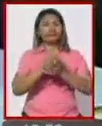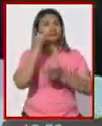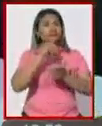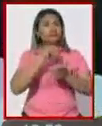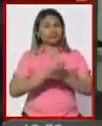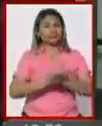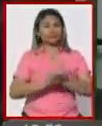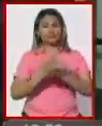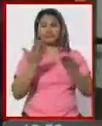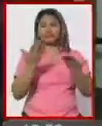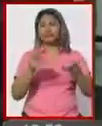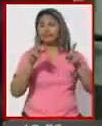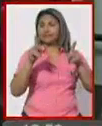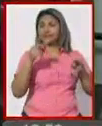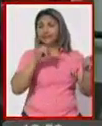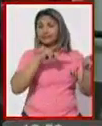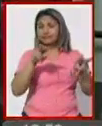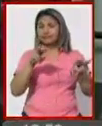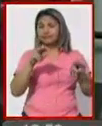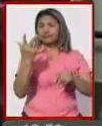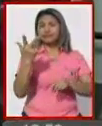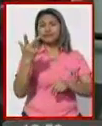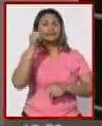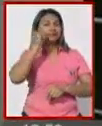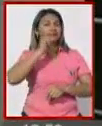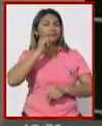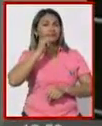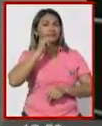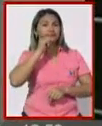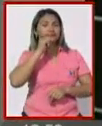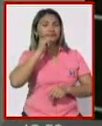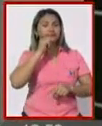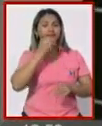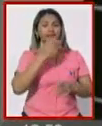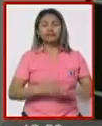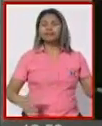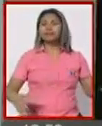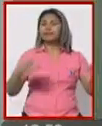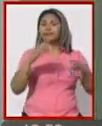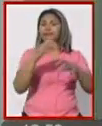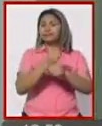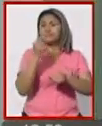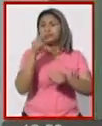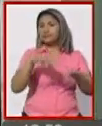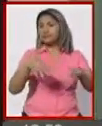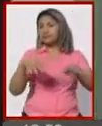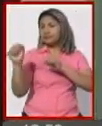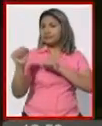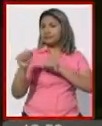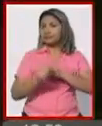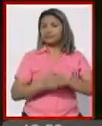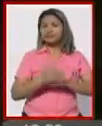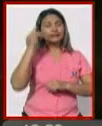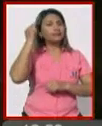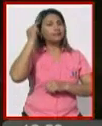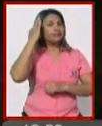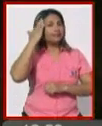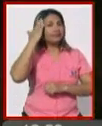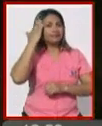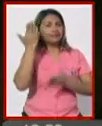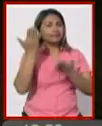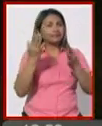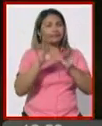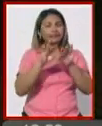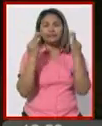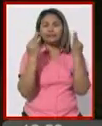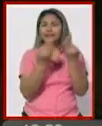llevaron. Aquí la vecina dice que vio tres mujeres, dice, con sus bultos saliendo, pero no pensó que eran vecinos, digamos, como familiares de nosotros, ¿no?